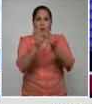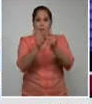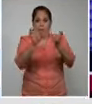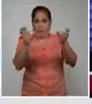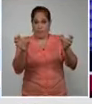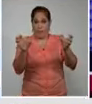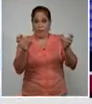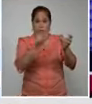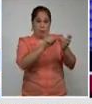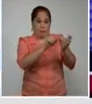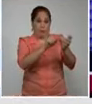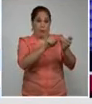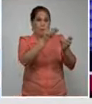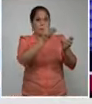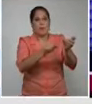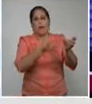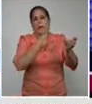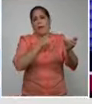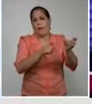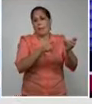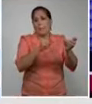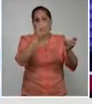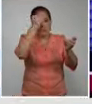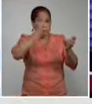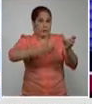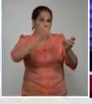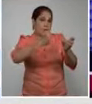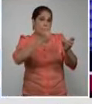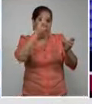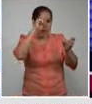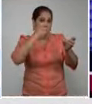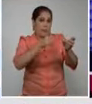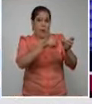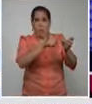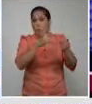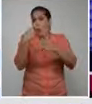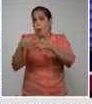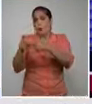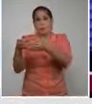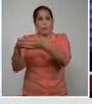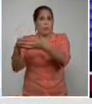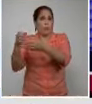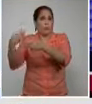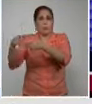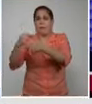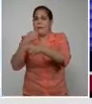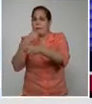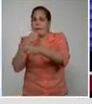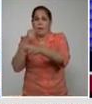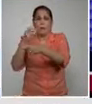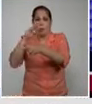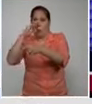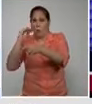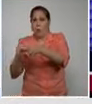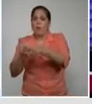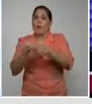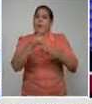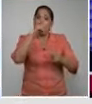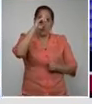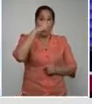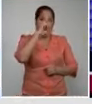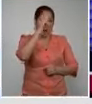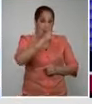entre el candidato vacunal Soberana 02 y el candidato vacunal Abdala, es decir, un grupo de población va a recibir el candidato vacunal Soberana 02